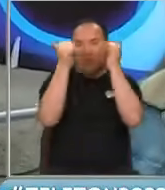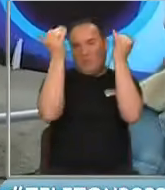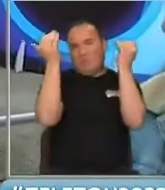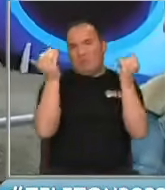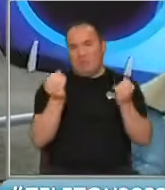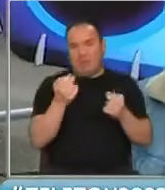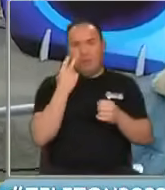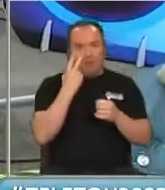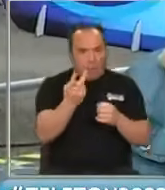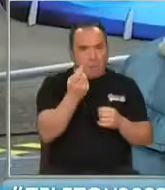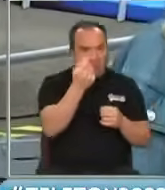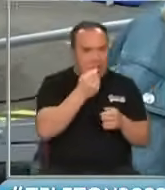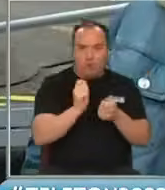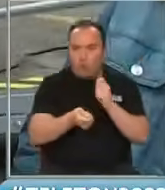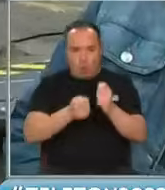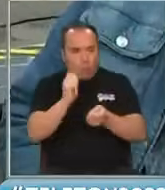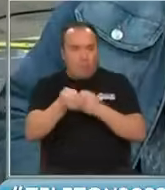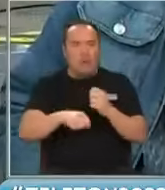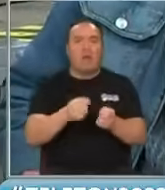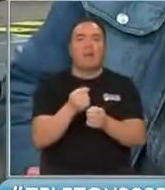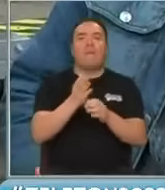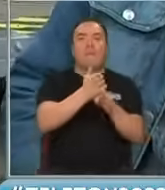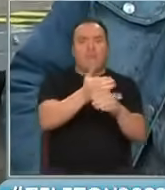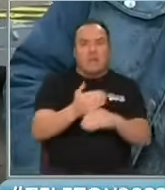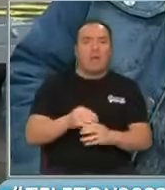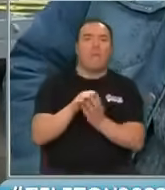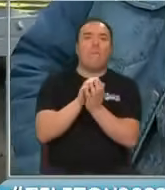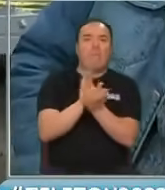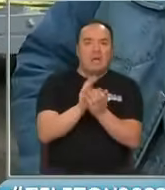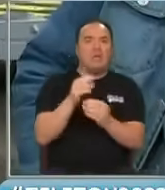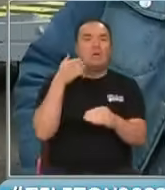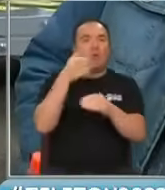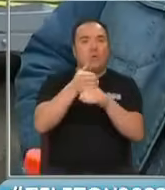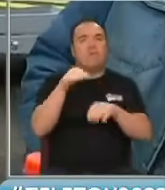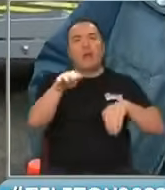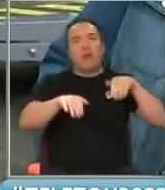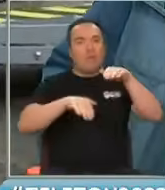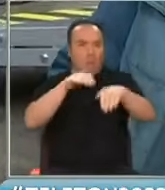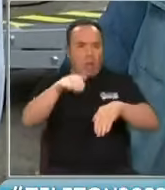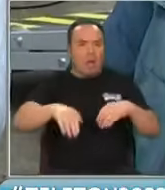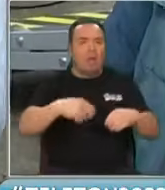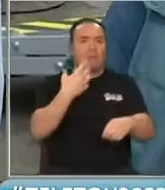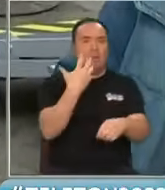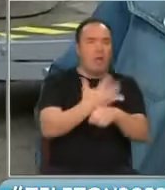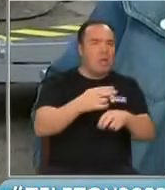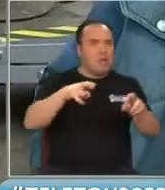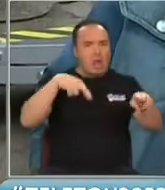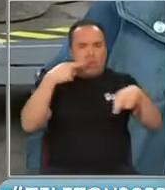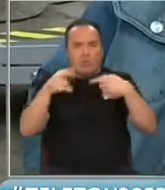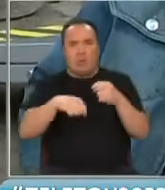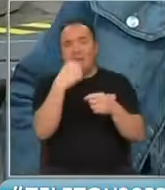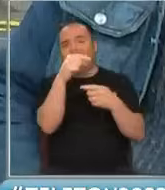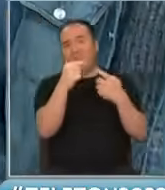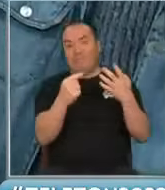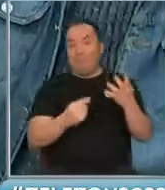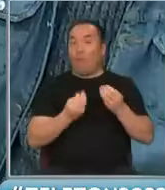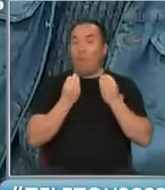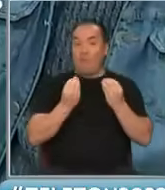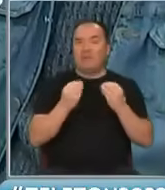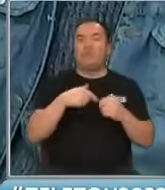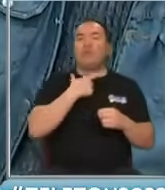distintos pescaditos, mariscos, puede ir a la playa, hay restaurante aquí, es maravilloso y por eso quisimos estar con la desayunatón acá,